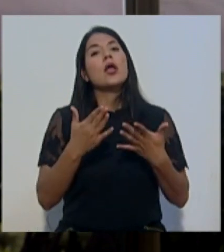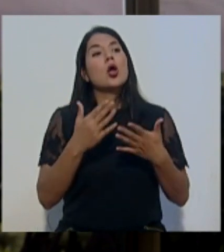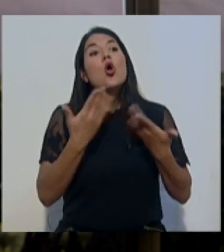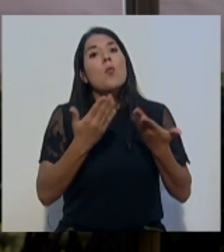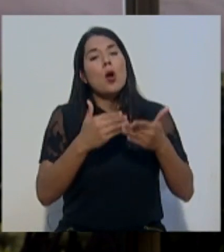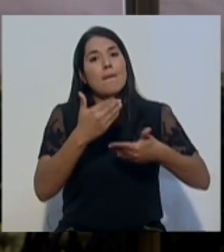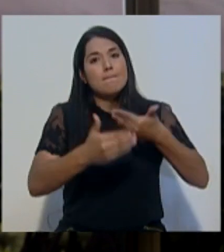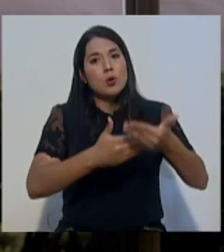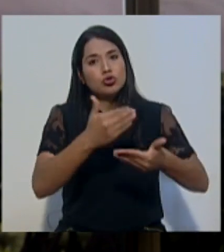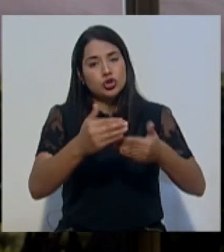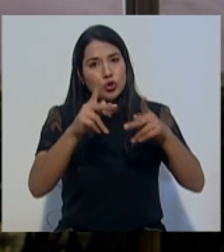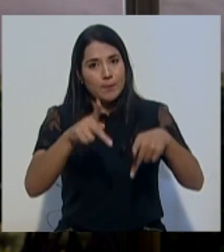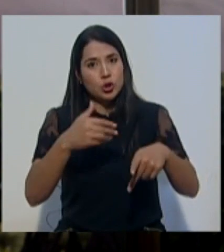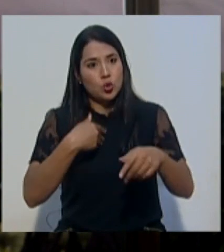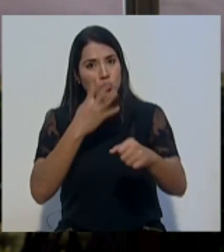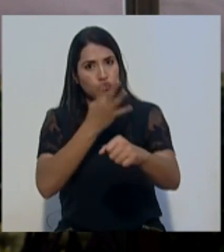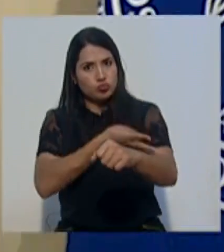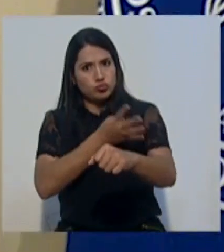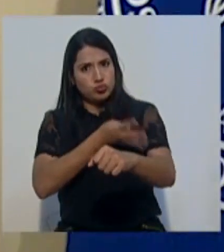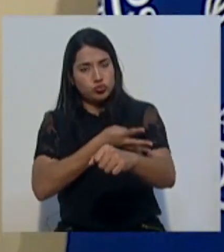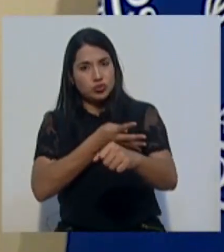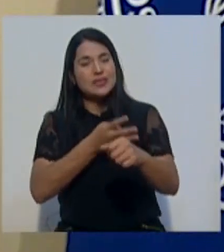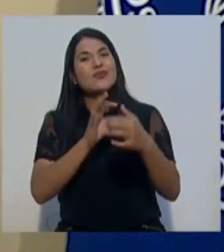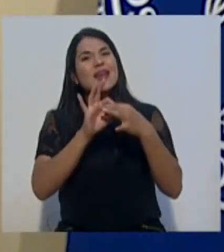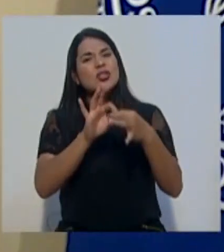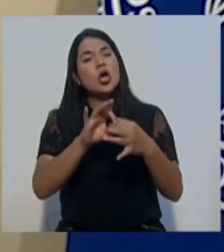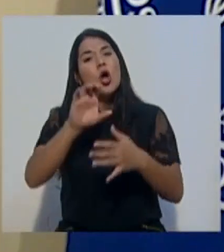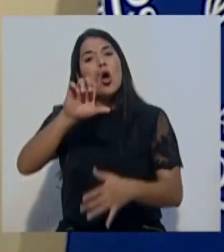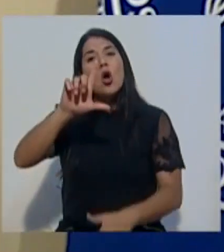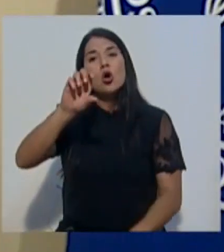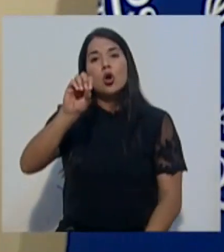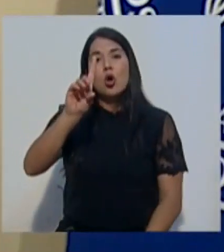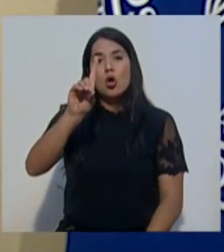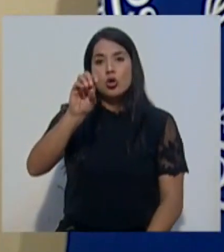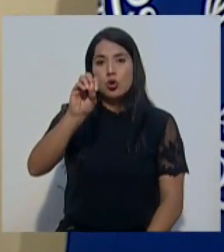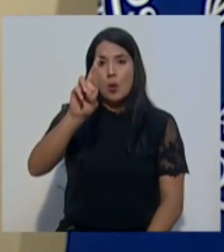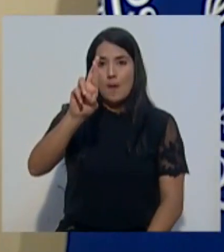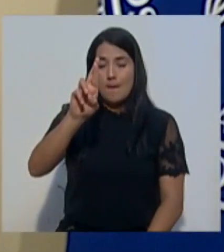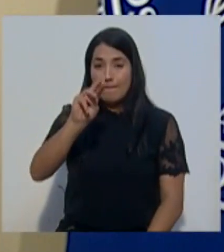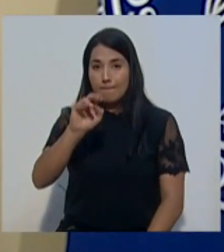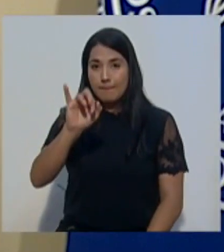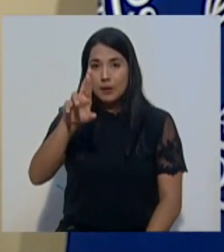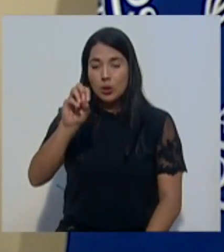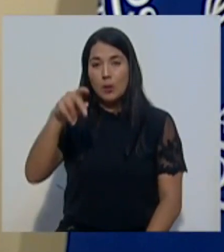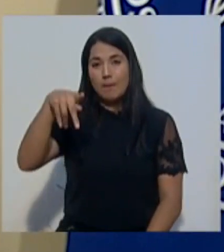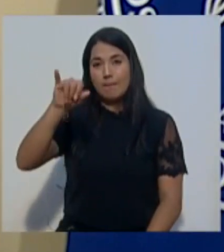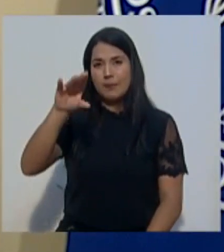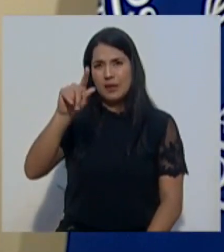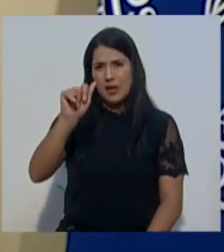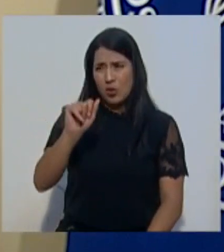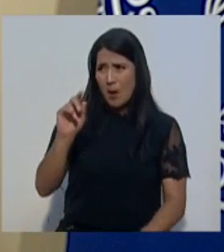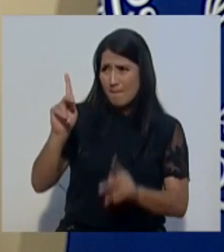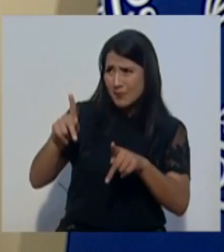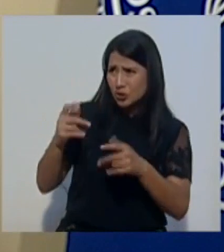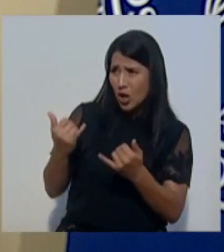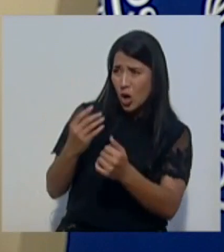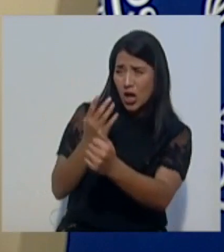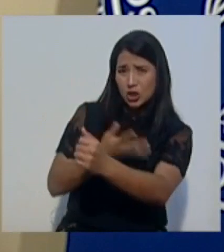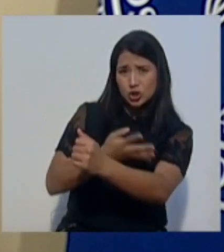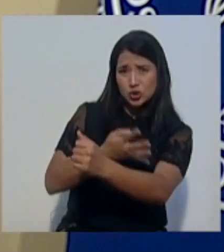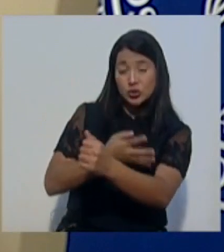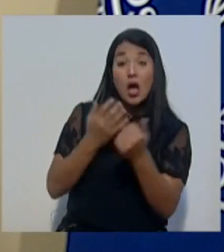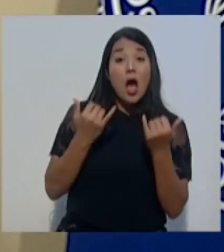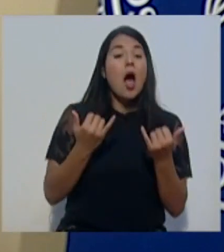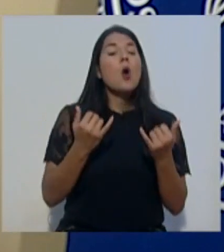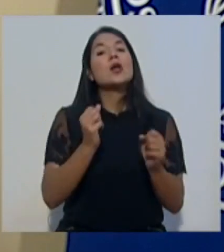picado y a cuántos pacientes se le aplicó. Las personas que están con el suero. En este momento se está